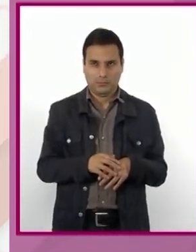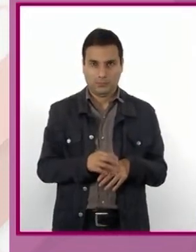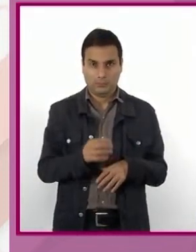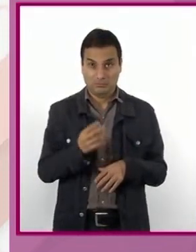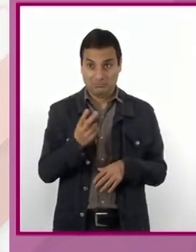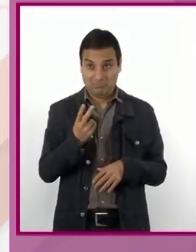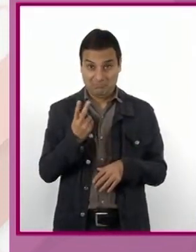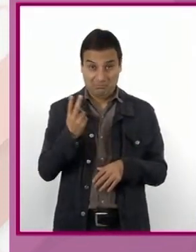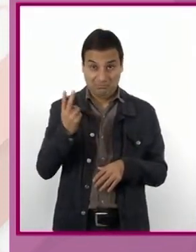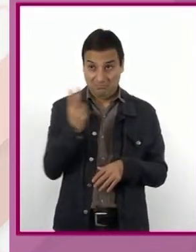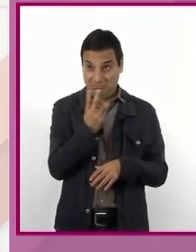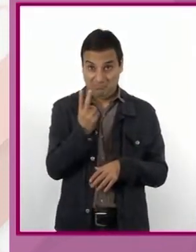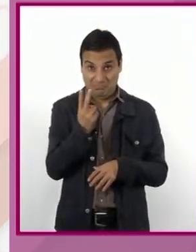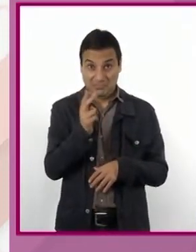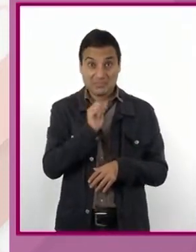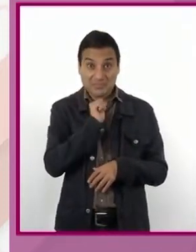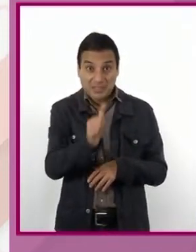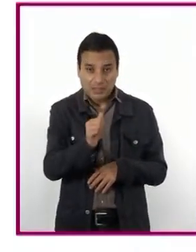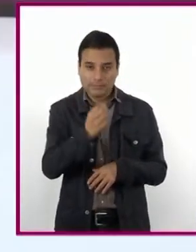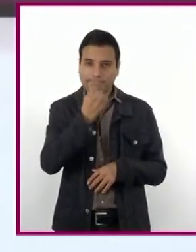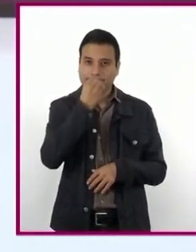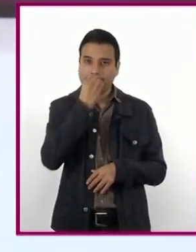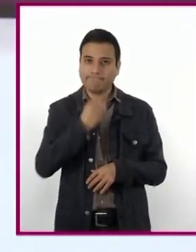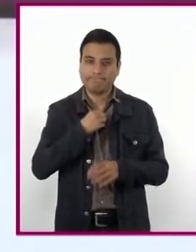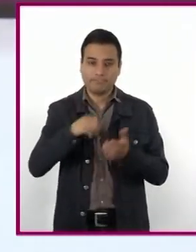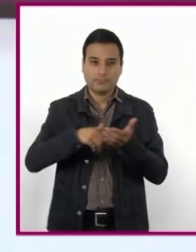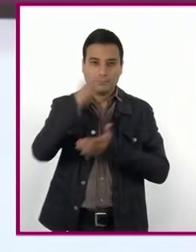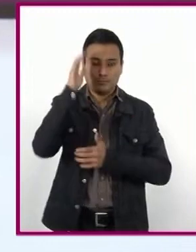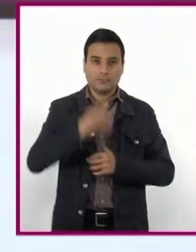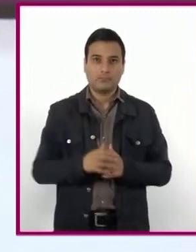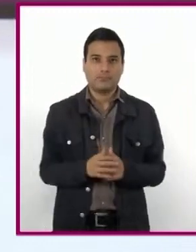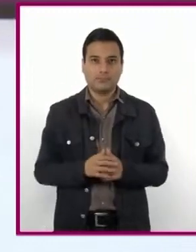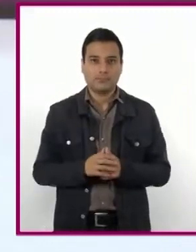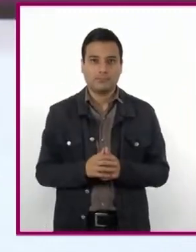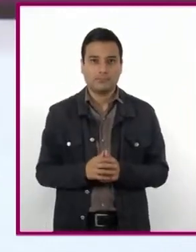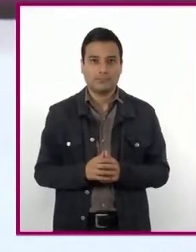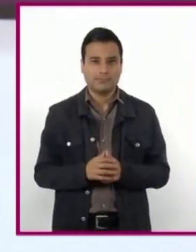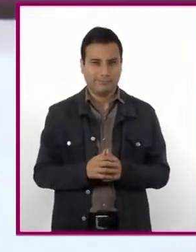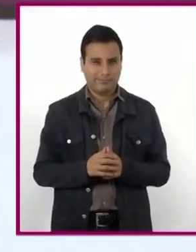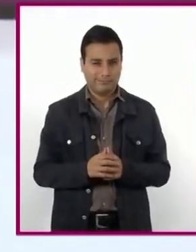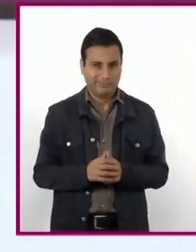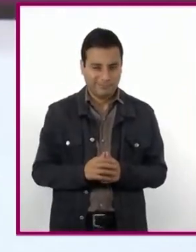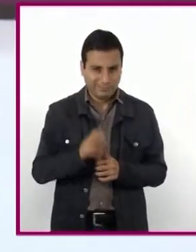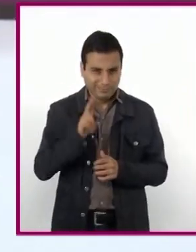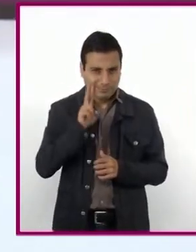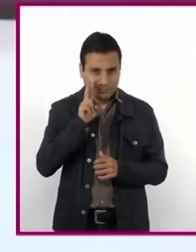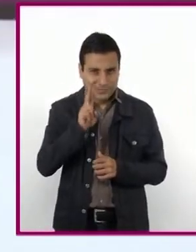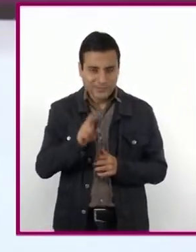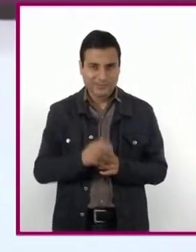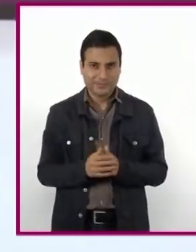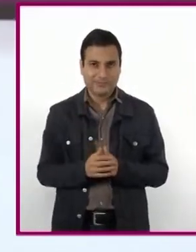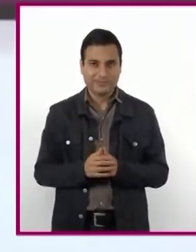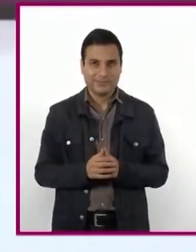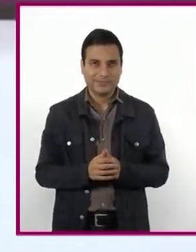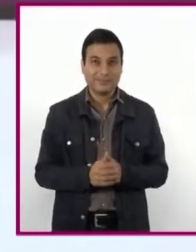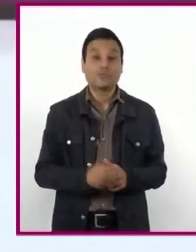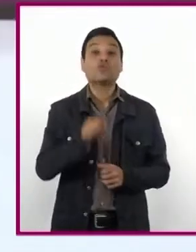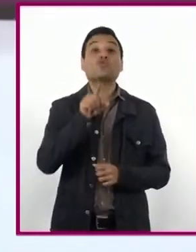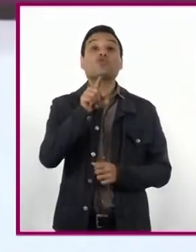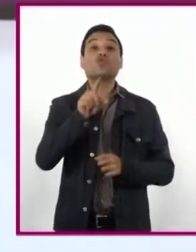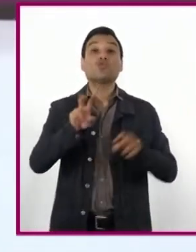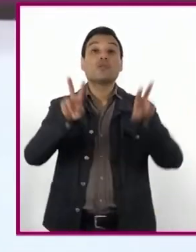desterrarían a los bajos mundos de la tierra. Enrique, ¿hasta este punto fueron acertadas tus